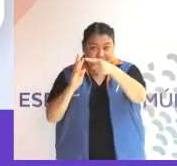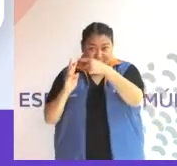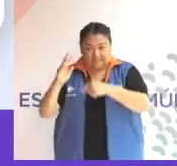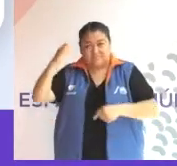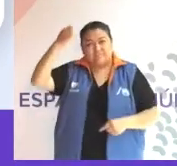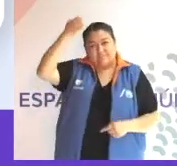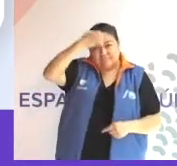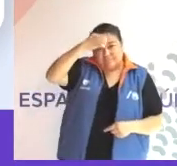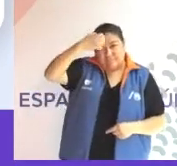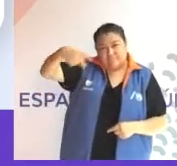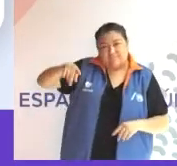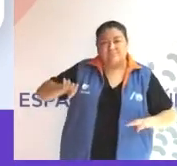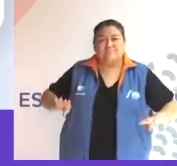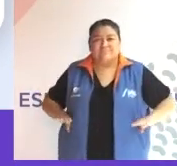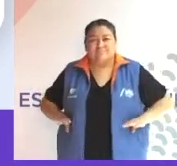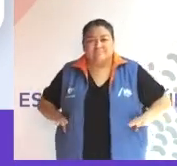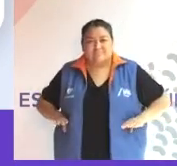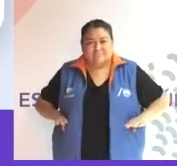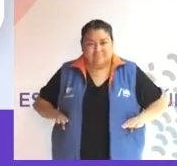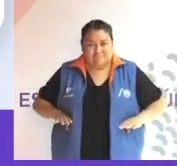experiencia muy particular, viene